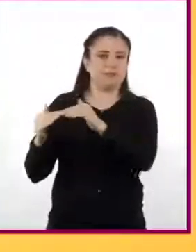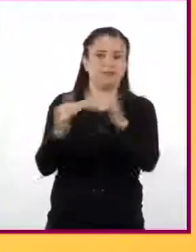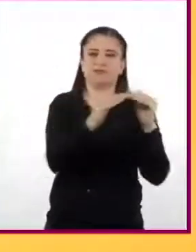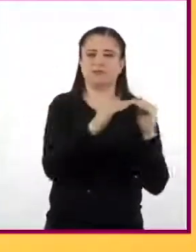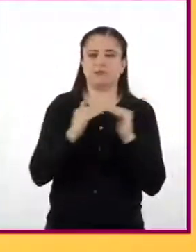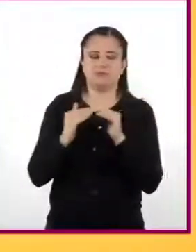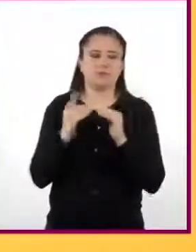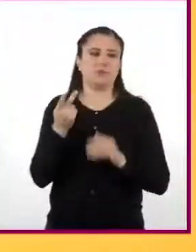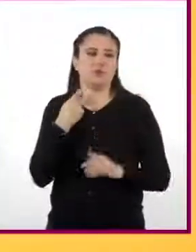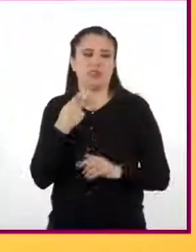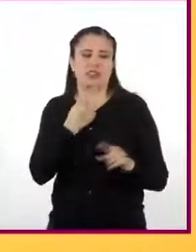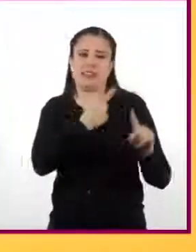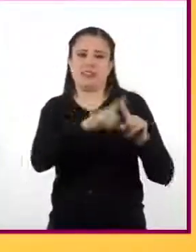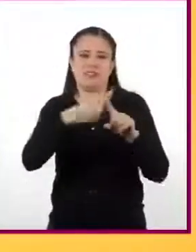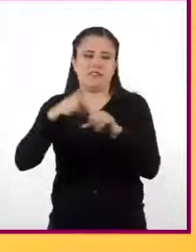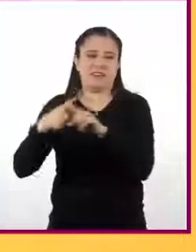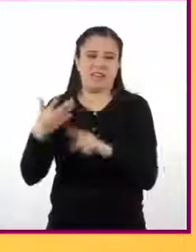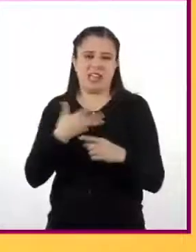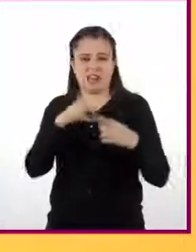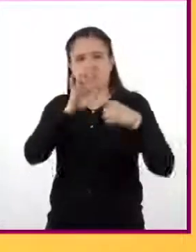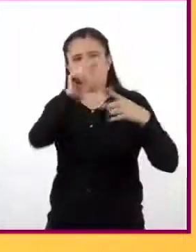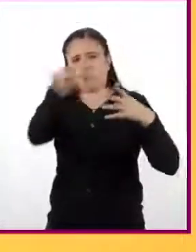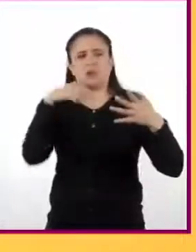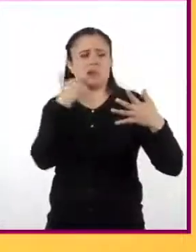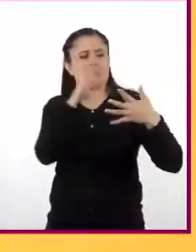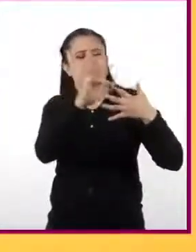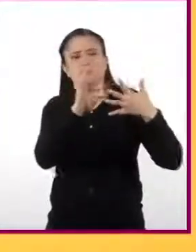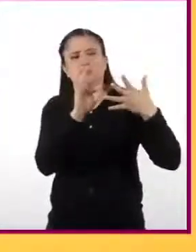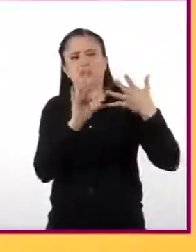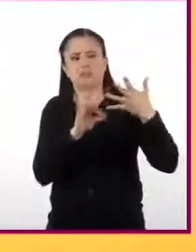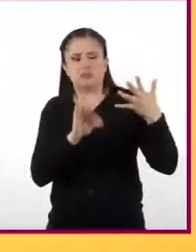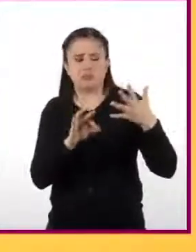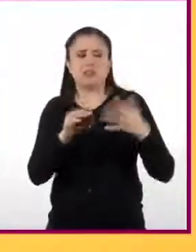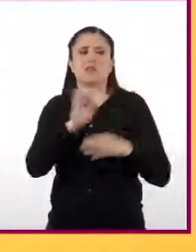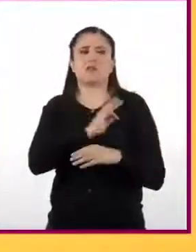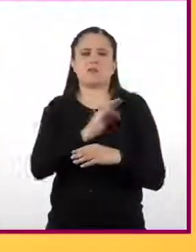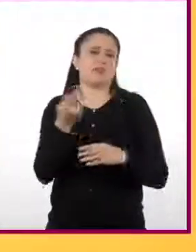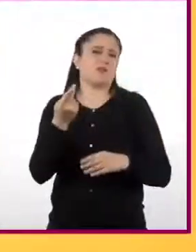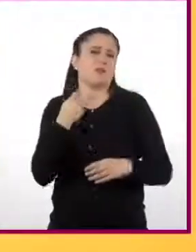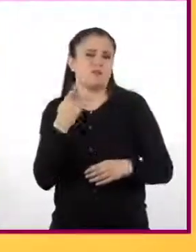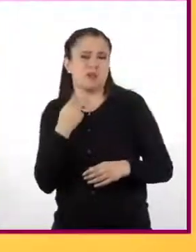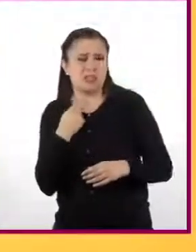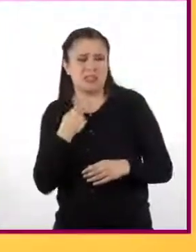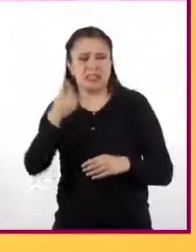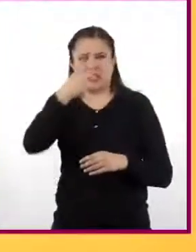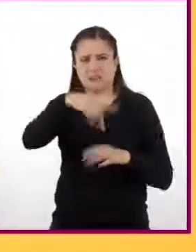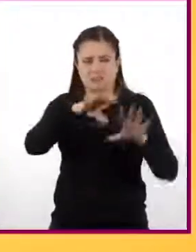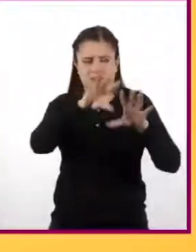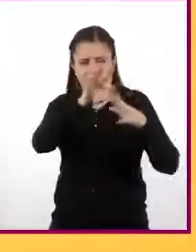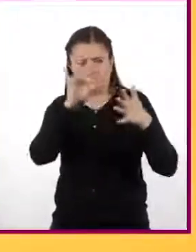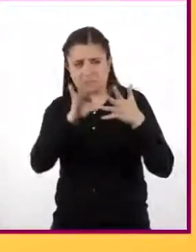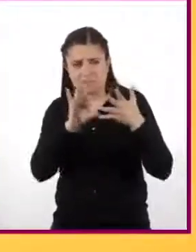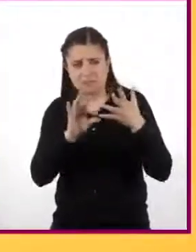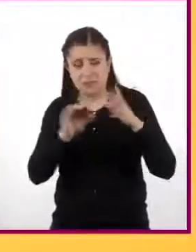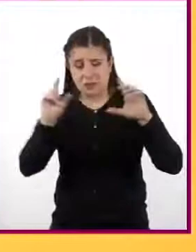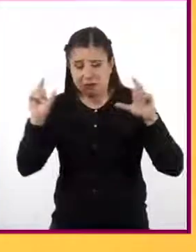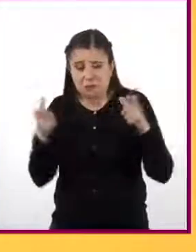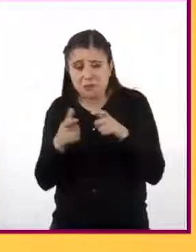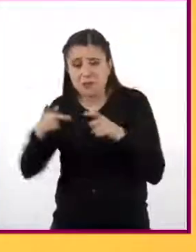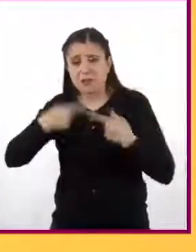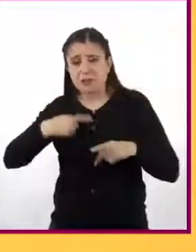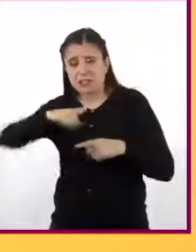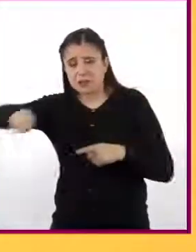opciones políticas. De ahí que el reconocimiento de las minorías políticas, de modo que en algún momento las minorías